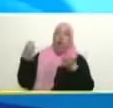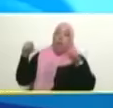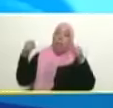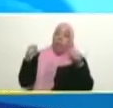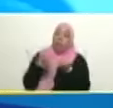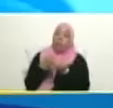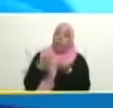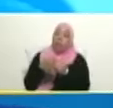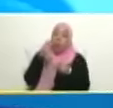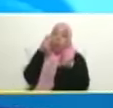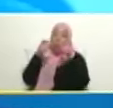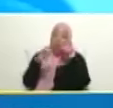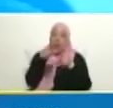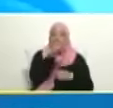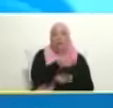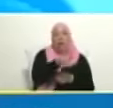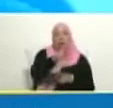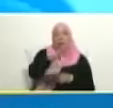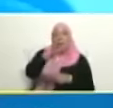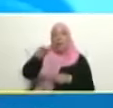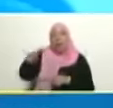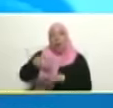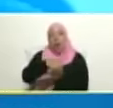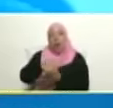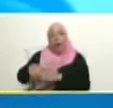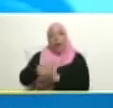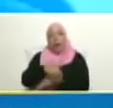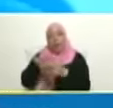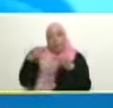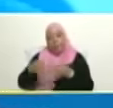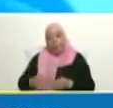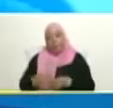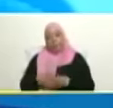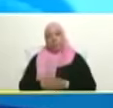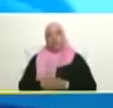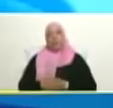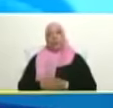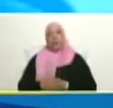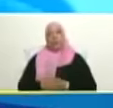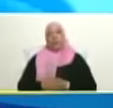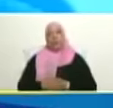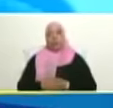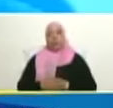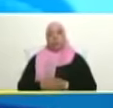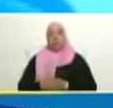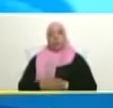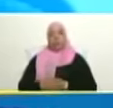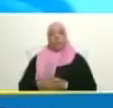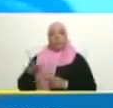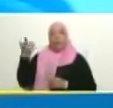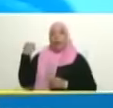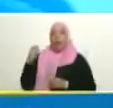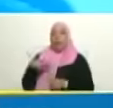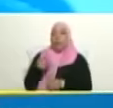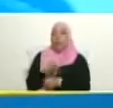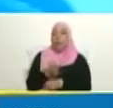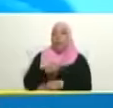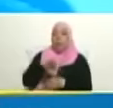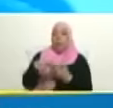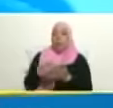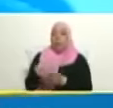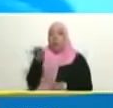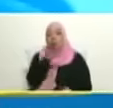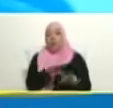a la seguridad ciudadana. Este es un punto clave. Ayer se entregaron los premios nacionales de